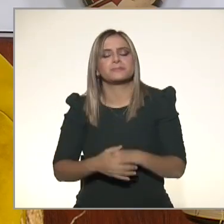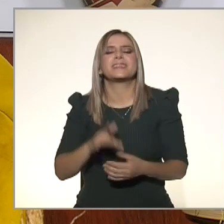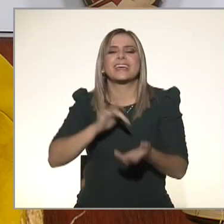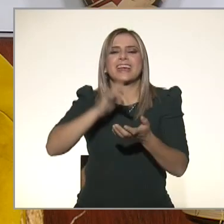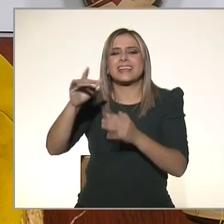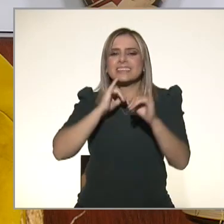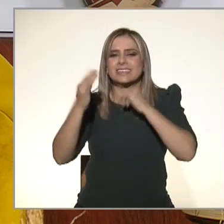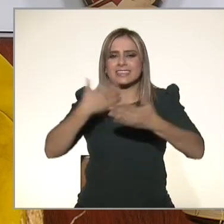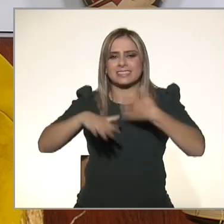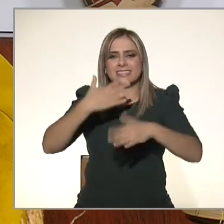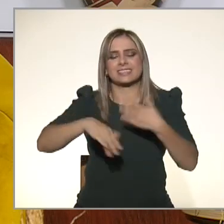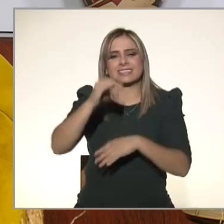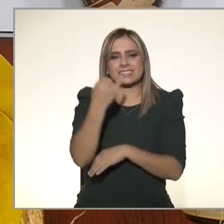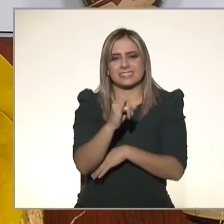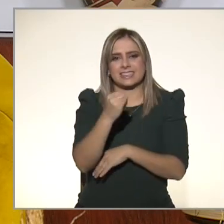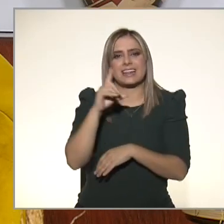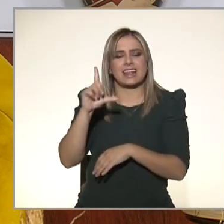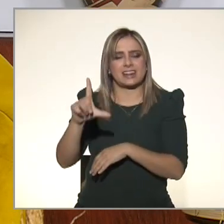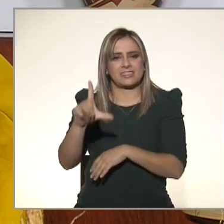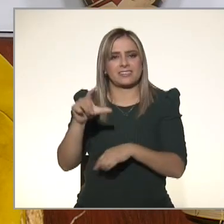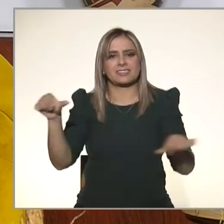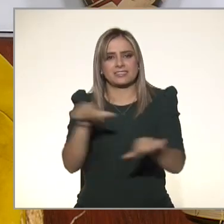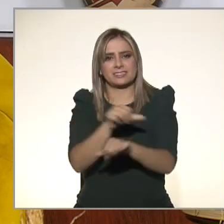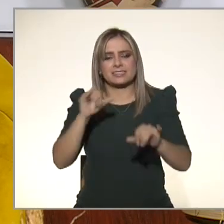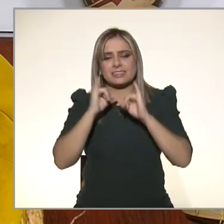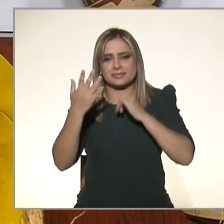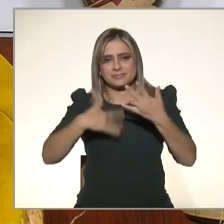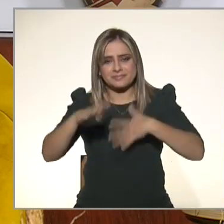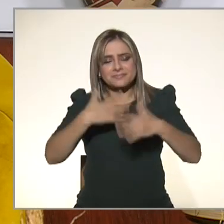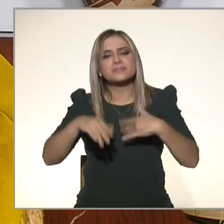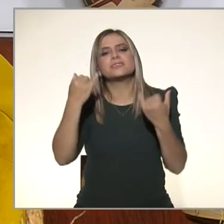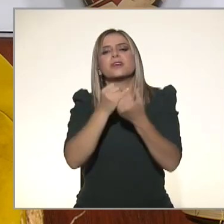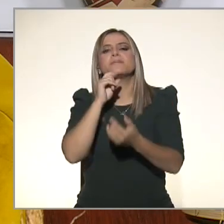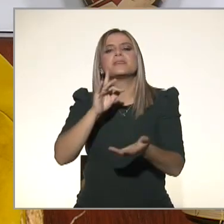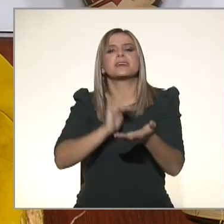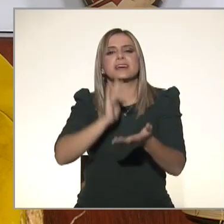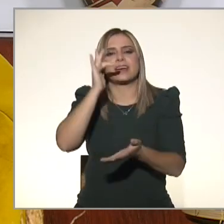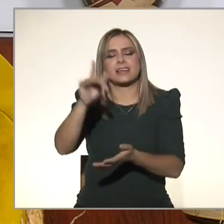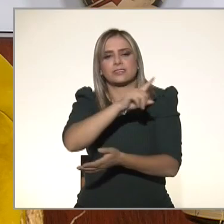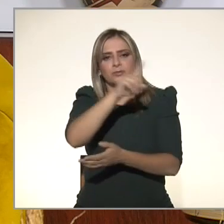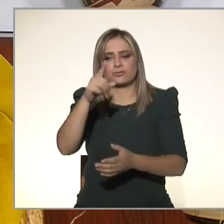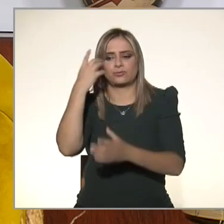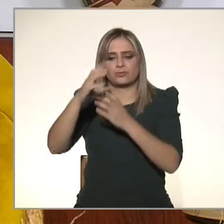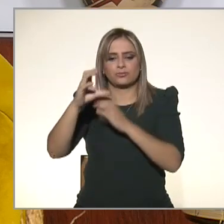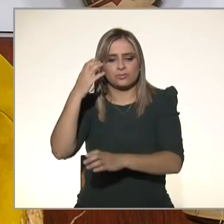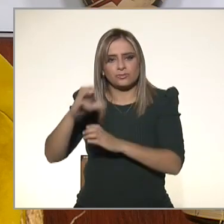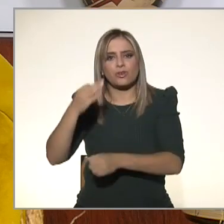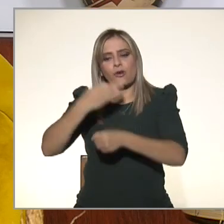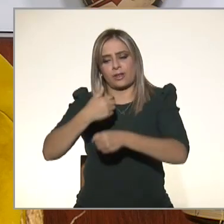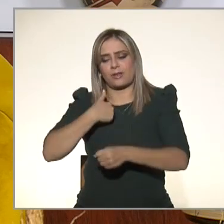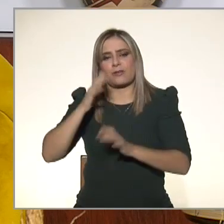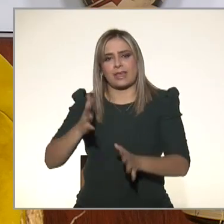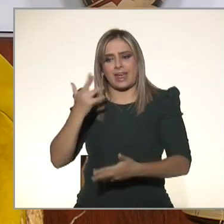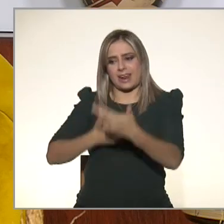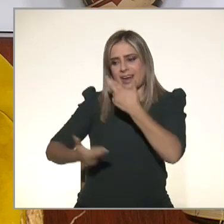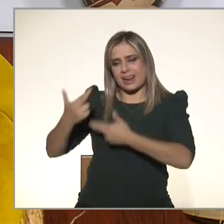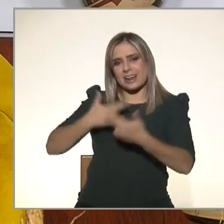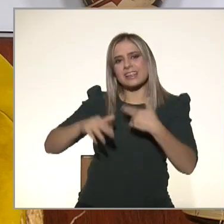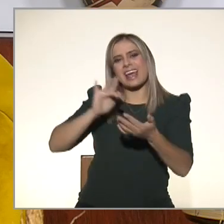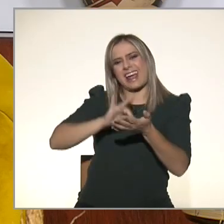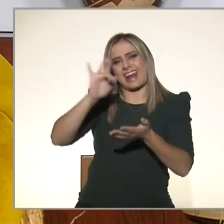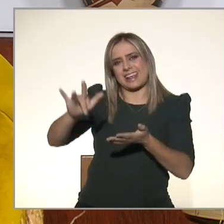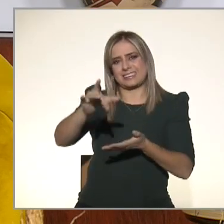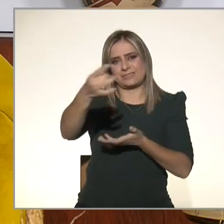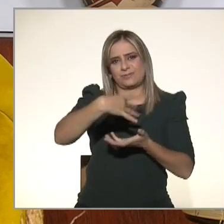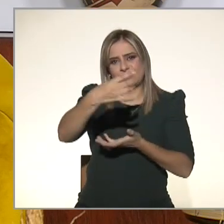nosotros Istiel Cañeda el día de hoy y Alberto Mújica. Quiero también agradecer a todos ustedes que me escribieron. Aquí estoy con ustedes de regreso. Gracias por haberme escrito. Y